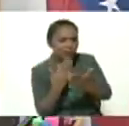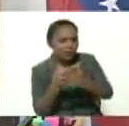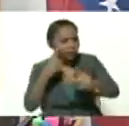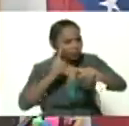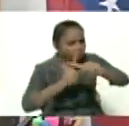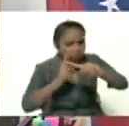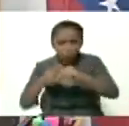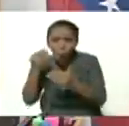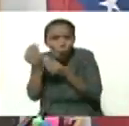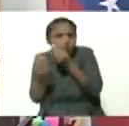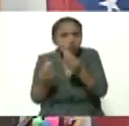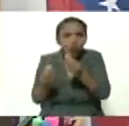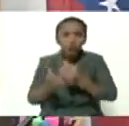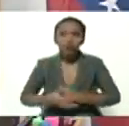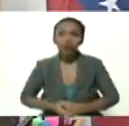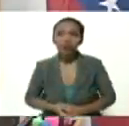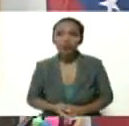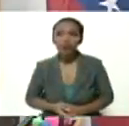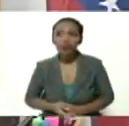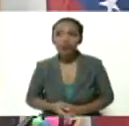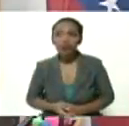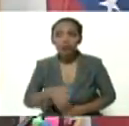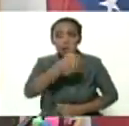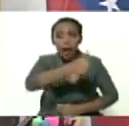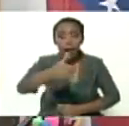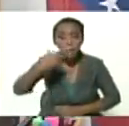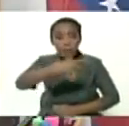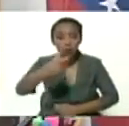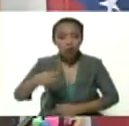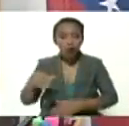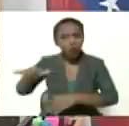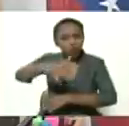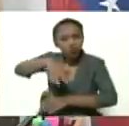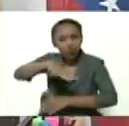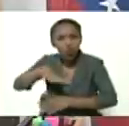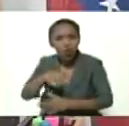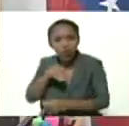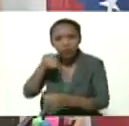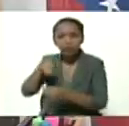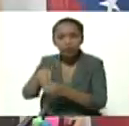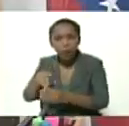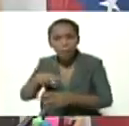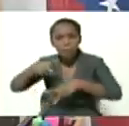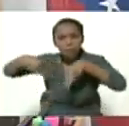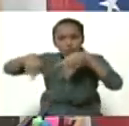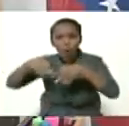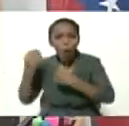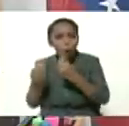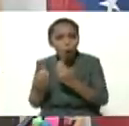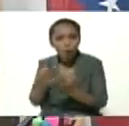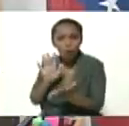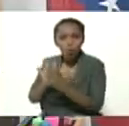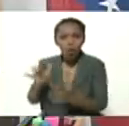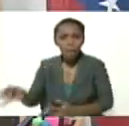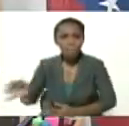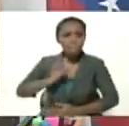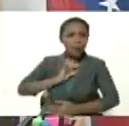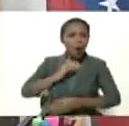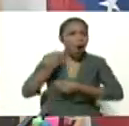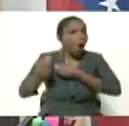buscando cada caso, dónde estuvo, cómo se pudo haber contaminado,